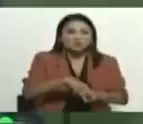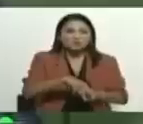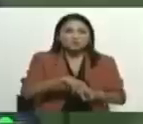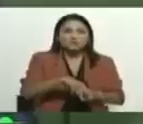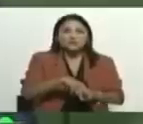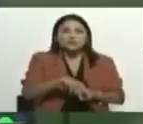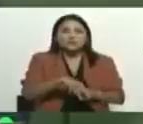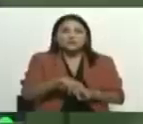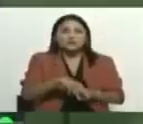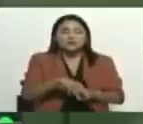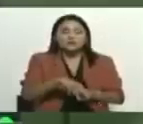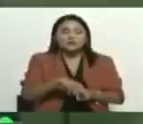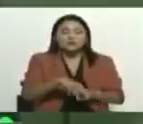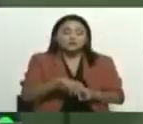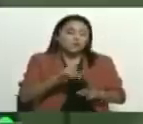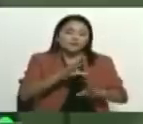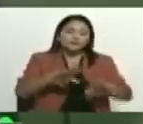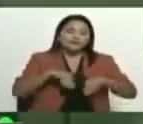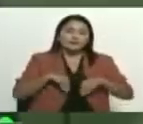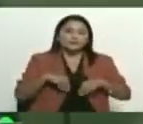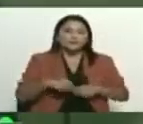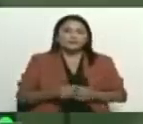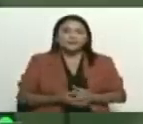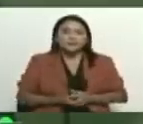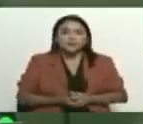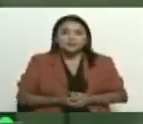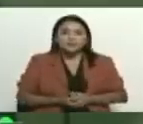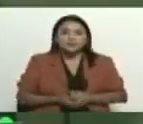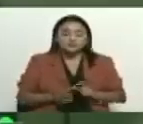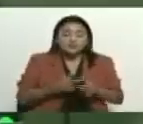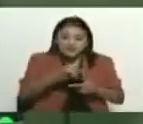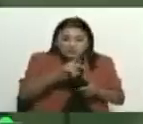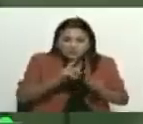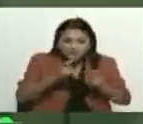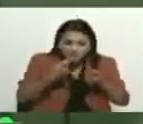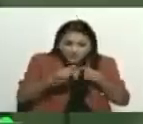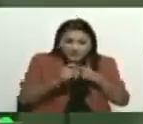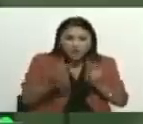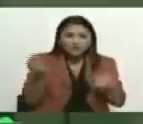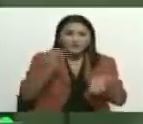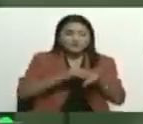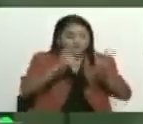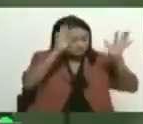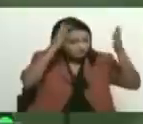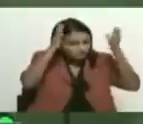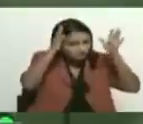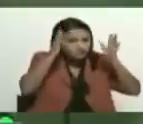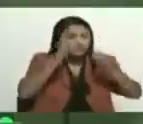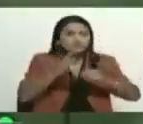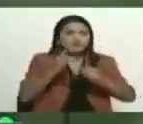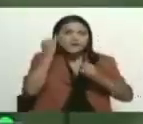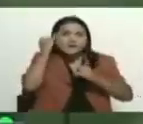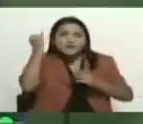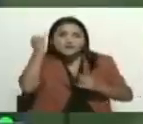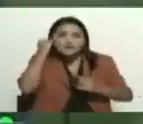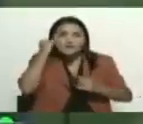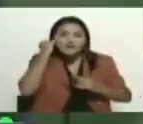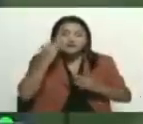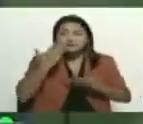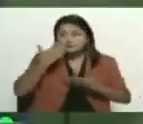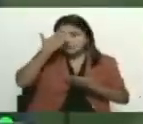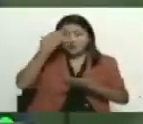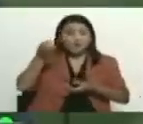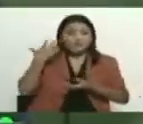discriminatorias y xenófobas, las cuales intentan revivir e incluso glorificar ideologías que ya